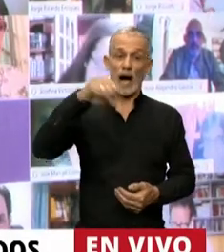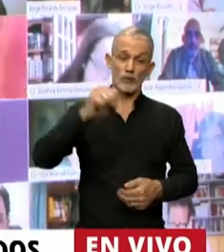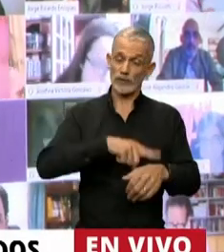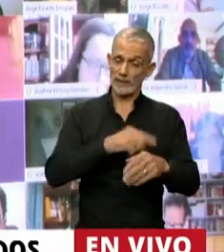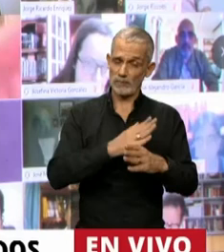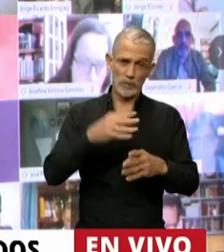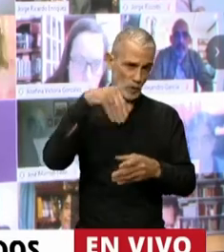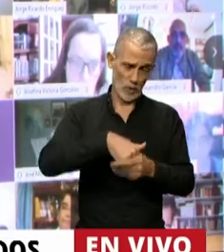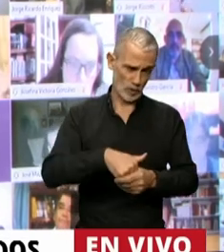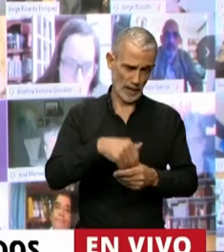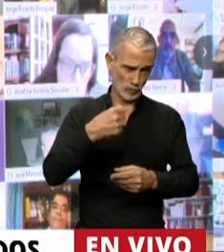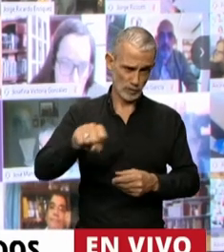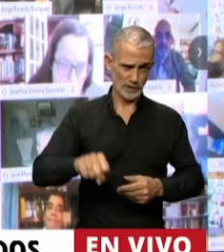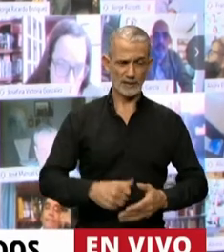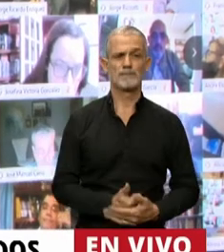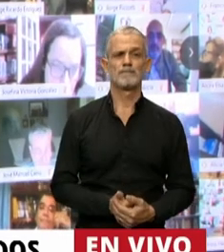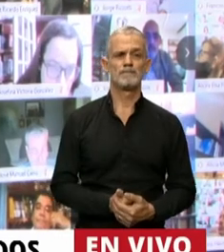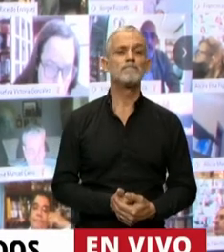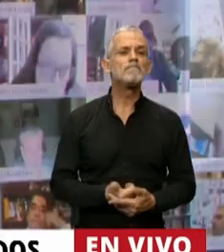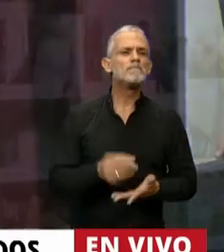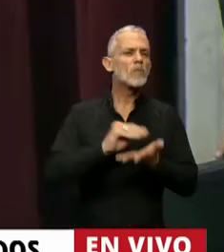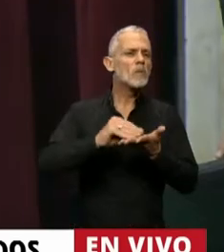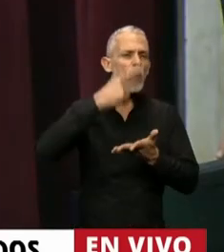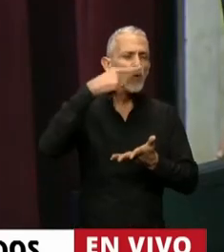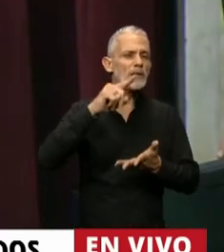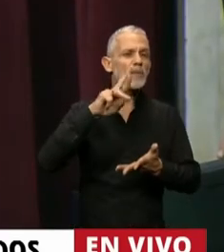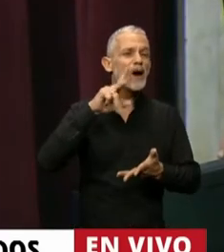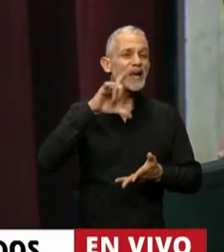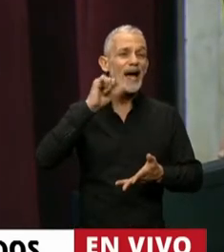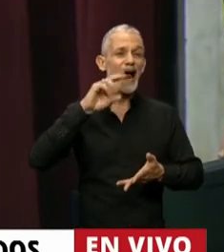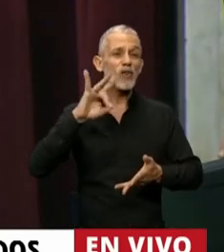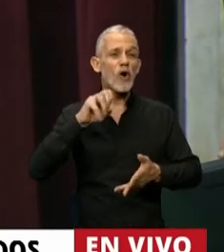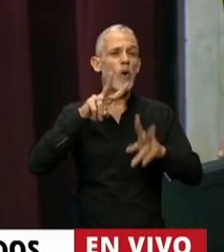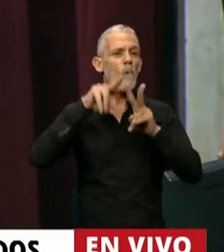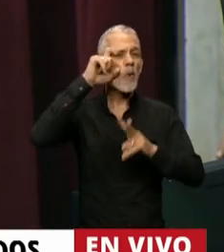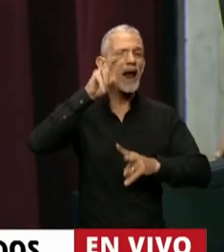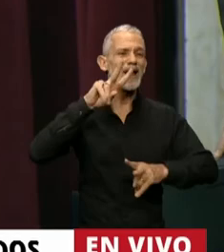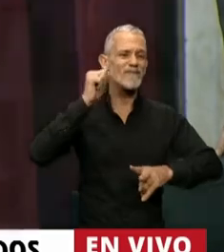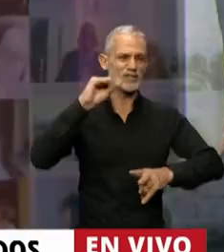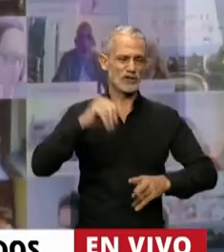Ausente a la hora de votar. Y diputado Ricardo Huelvach.